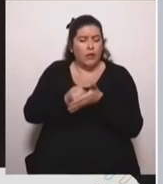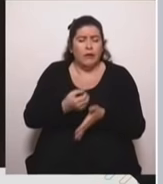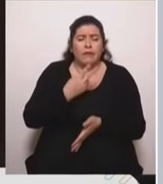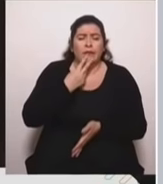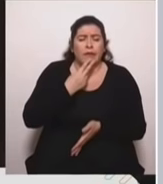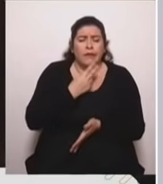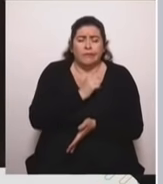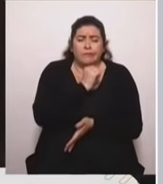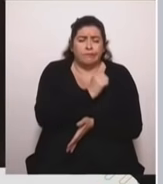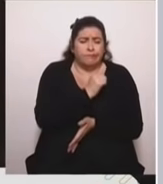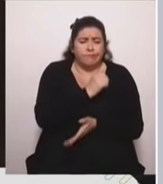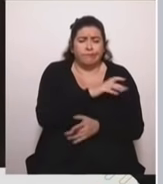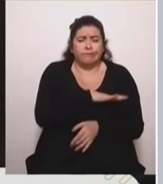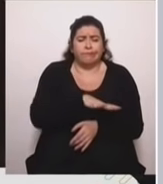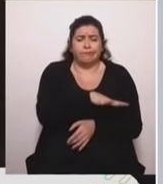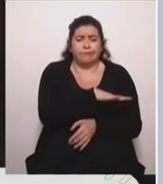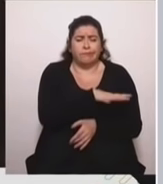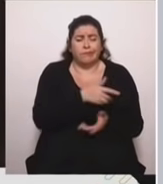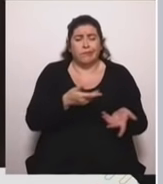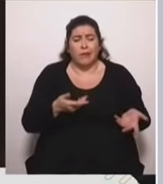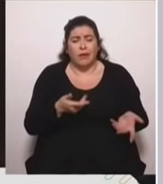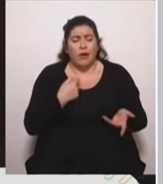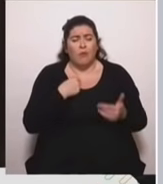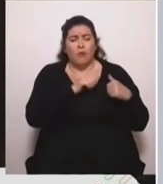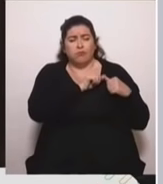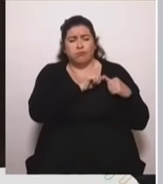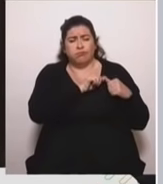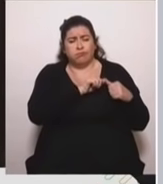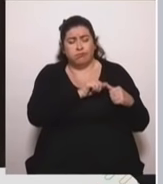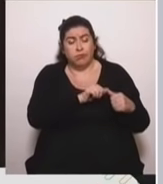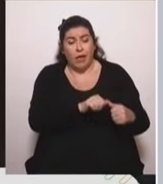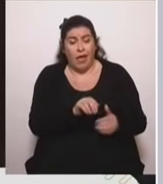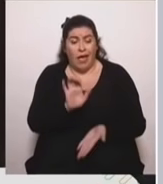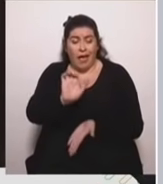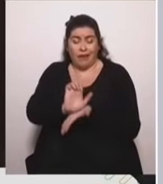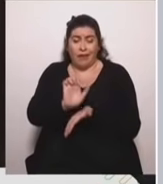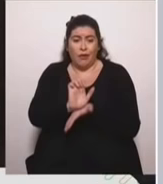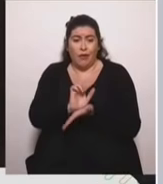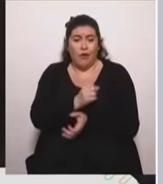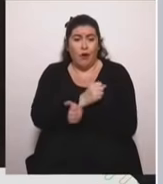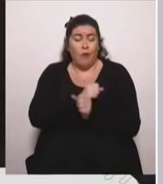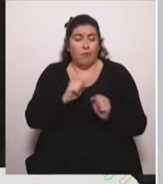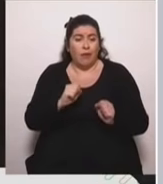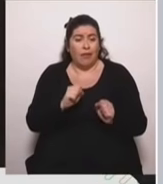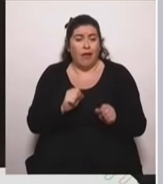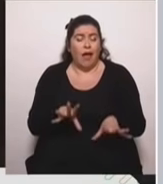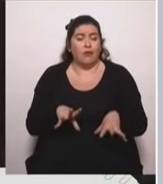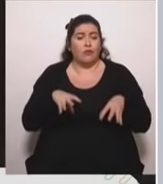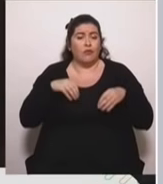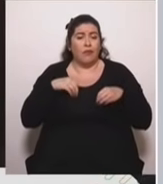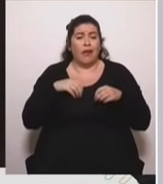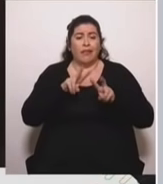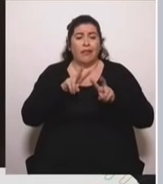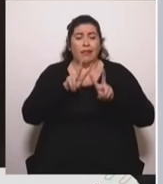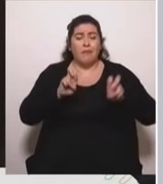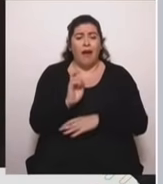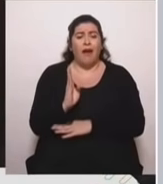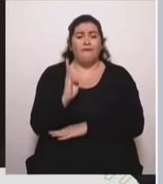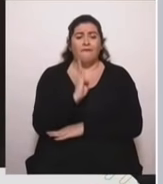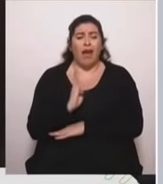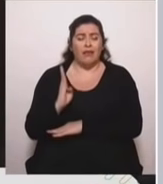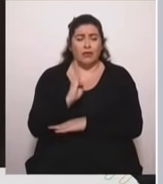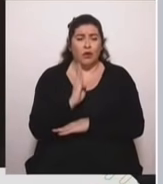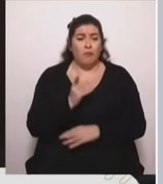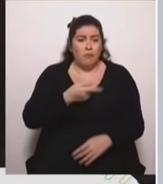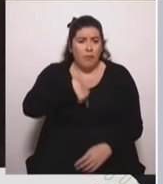que emana su mandato de una disposición constitucional que fue aprobada previamente por quien tenía la